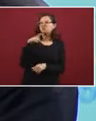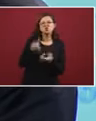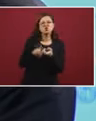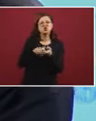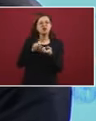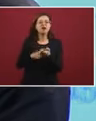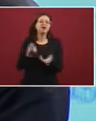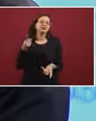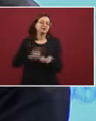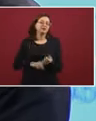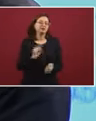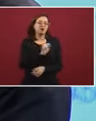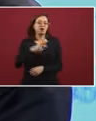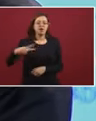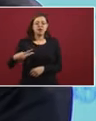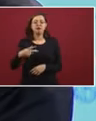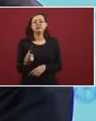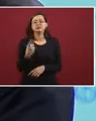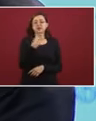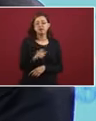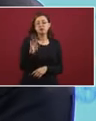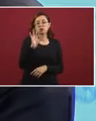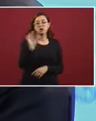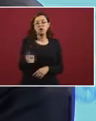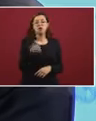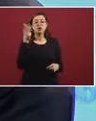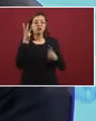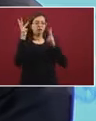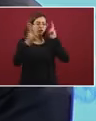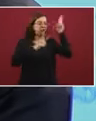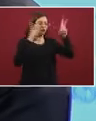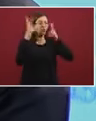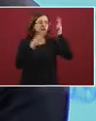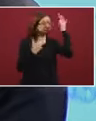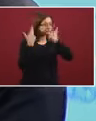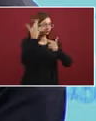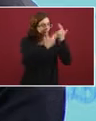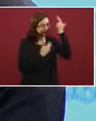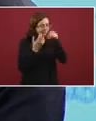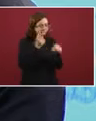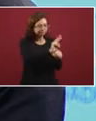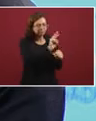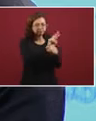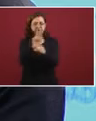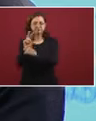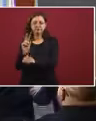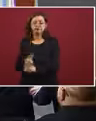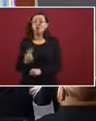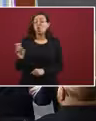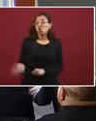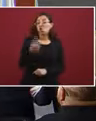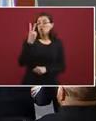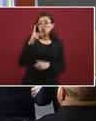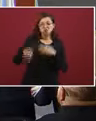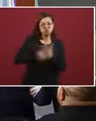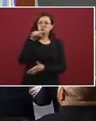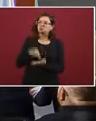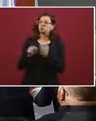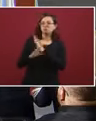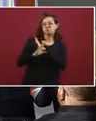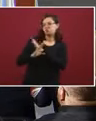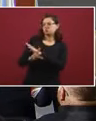a través de 143 visitas o verificaciones Fueron dos gasolineras las que en esta ocasión